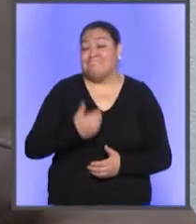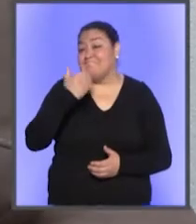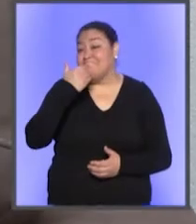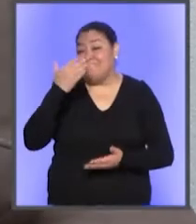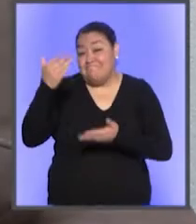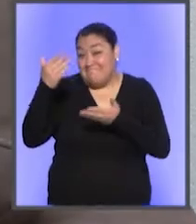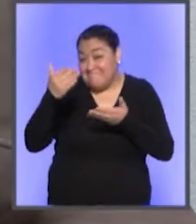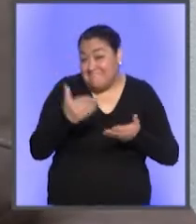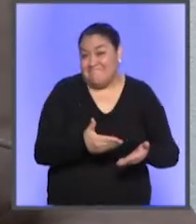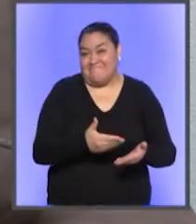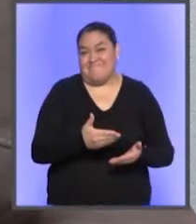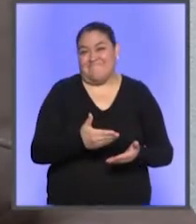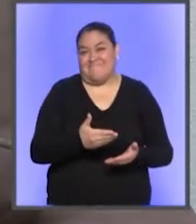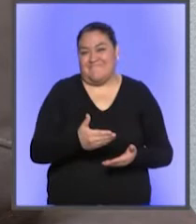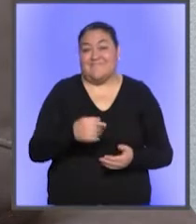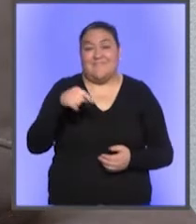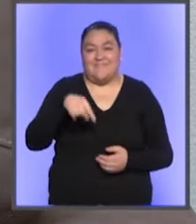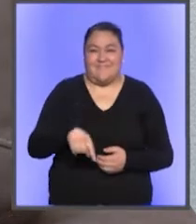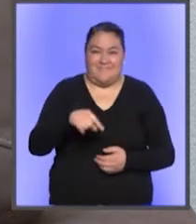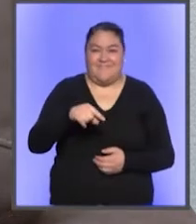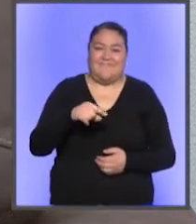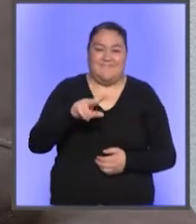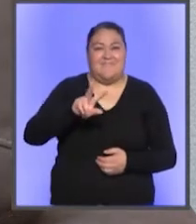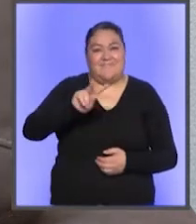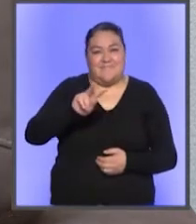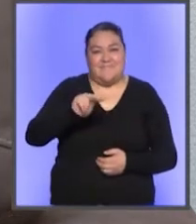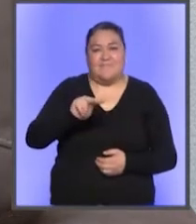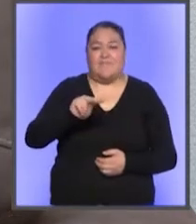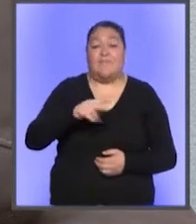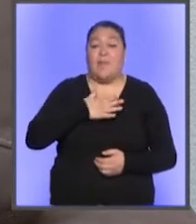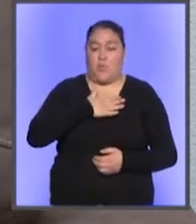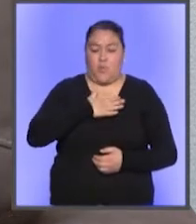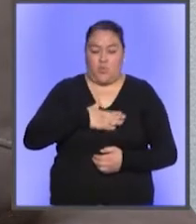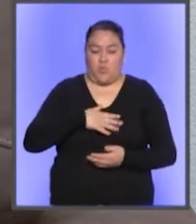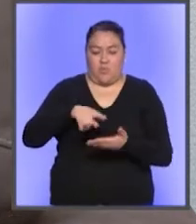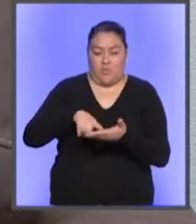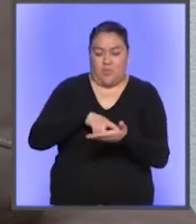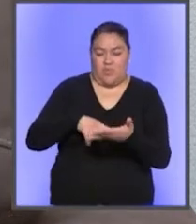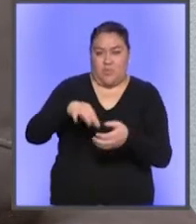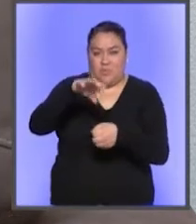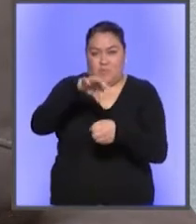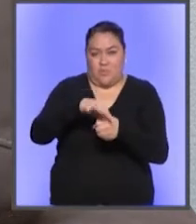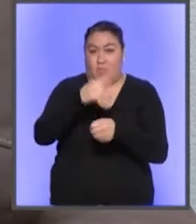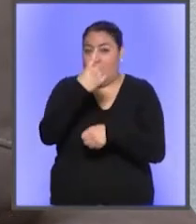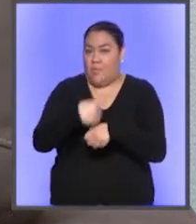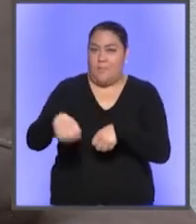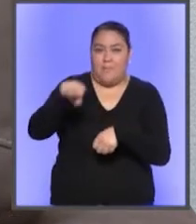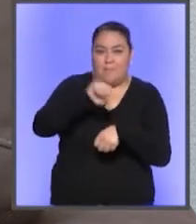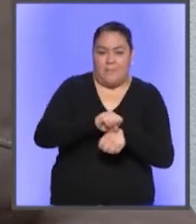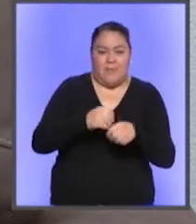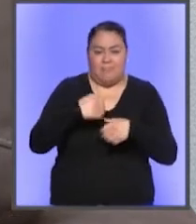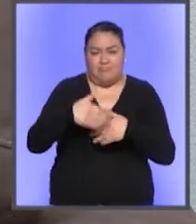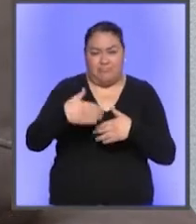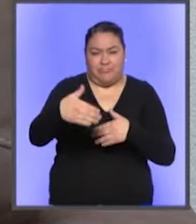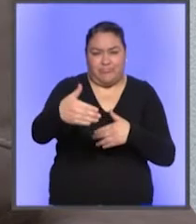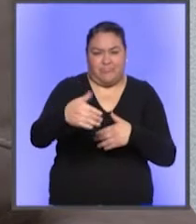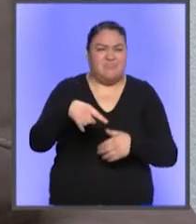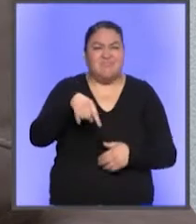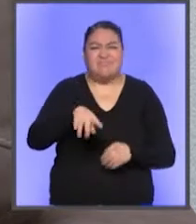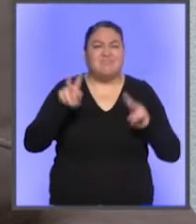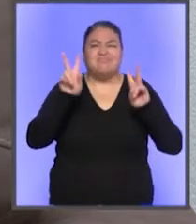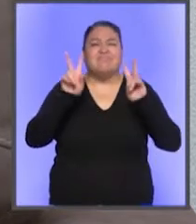bienvenidos y bienvenidos al programa justicia electoral a la semana y en esta ocasión